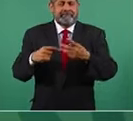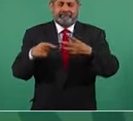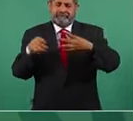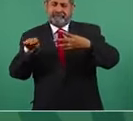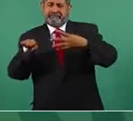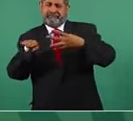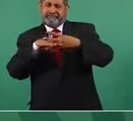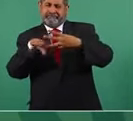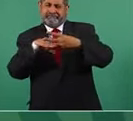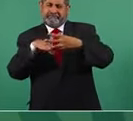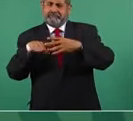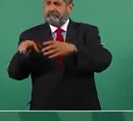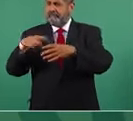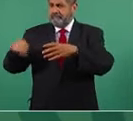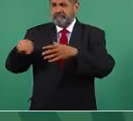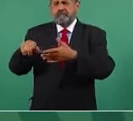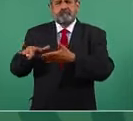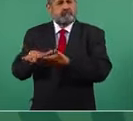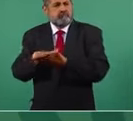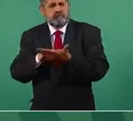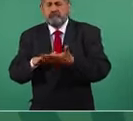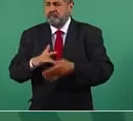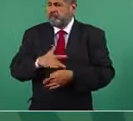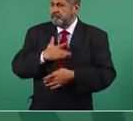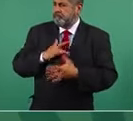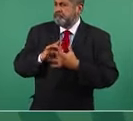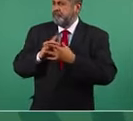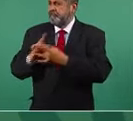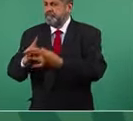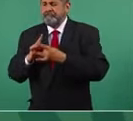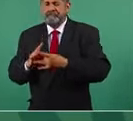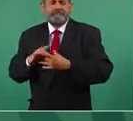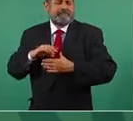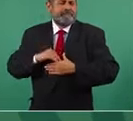más humana, más fraterna,